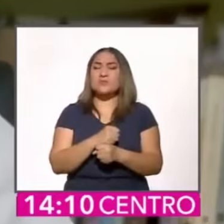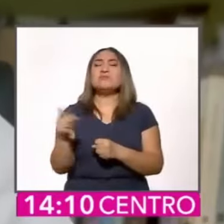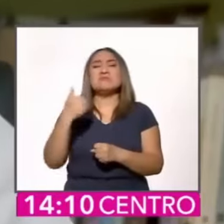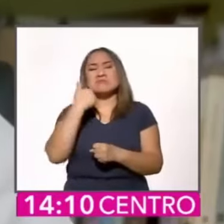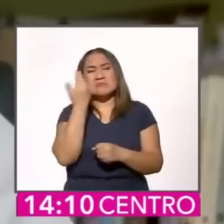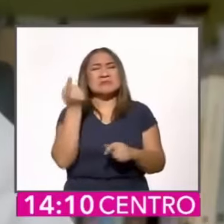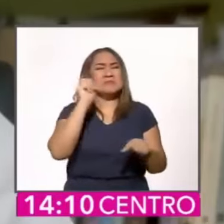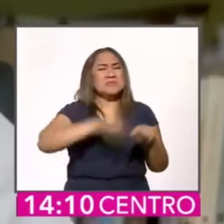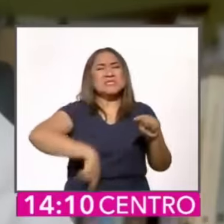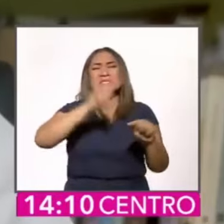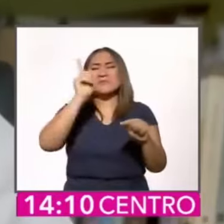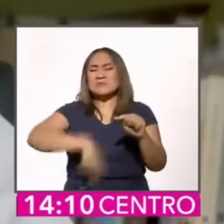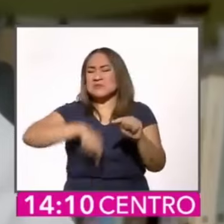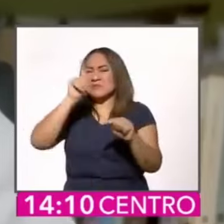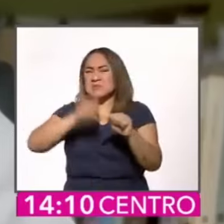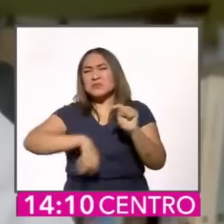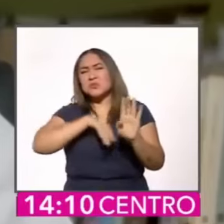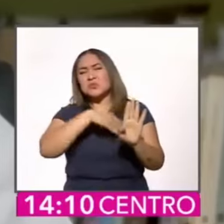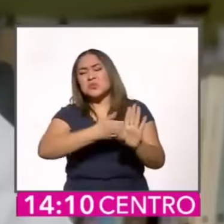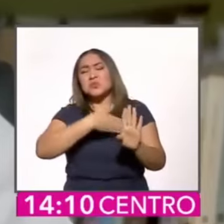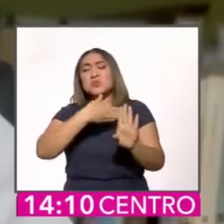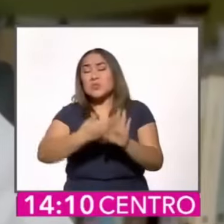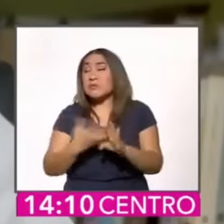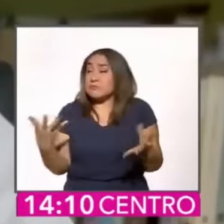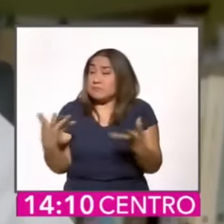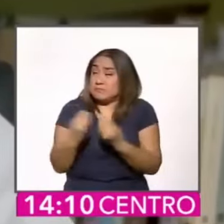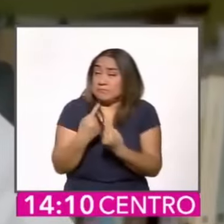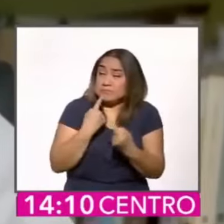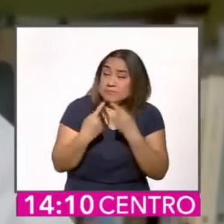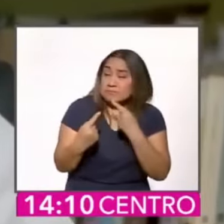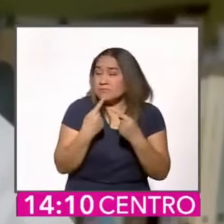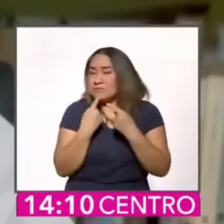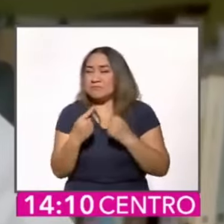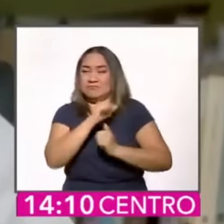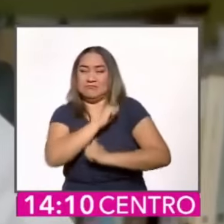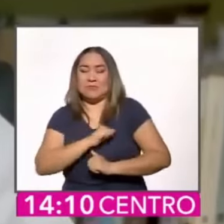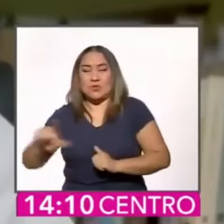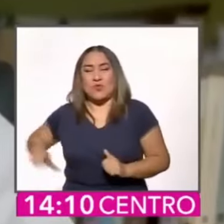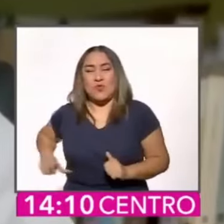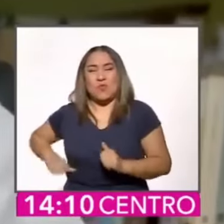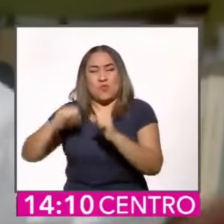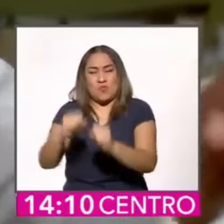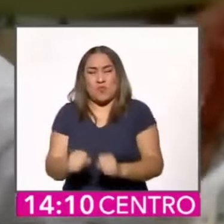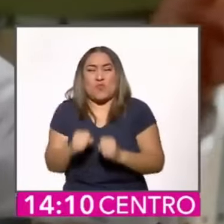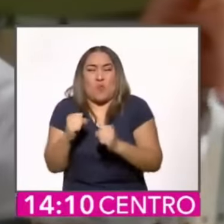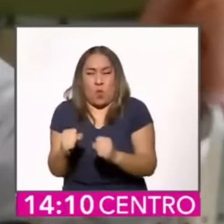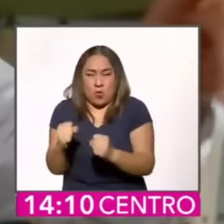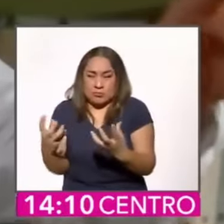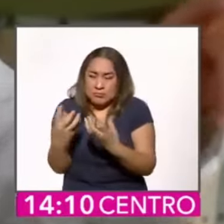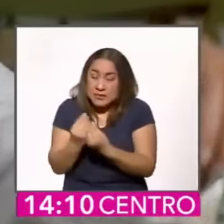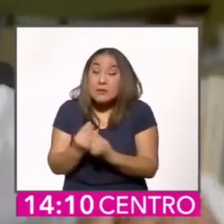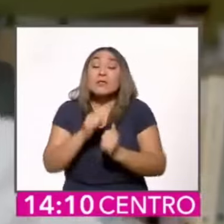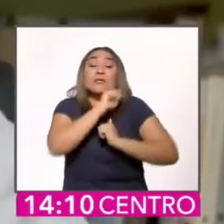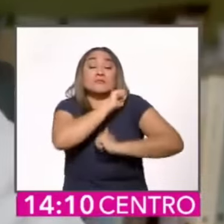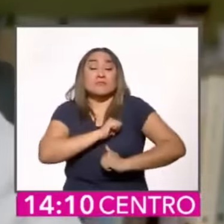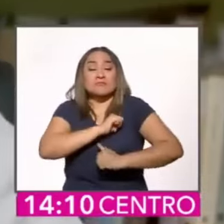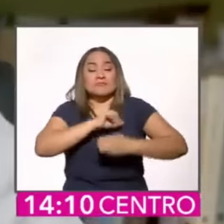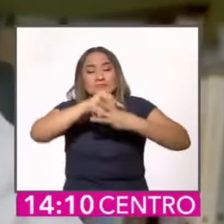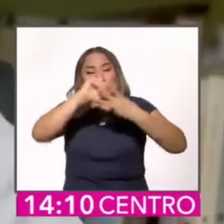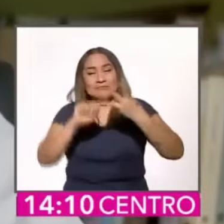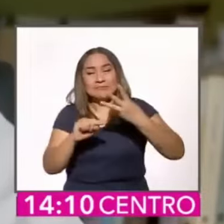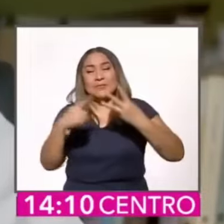destruirlo. En su contra se han unido todos los poderes del Estado, autoridades de los 3 niveles